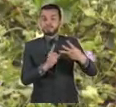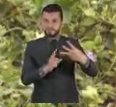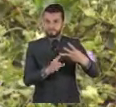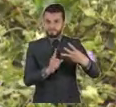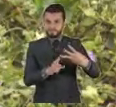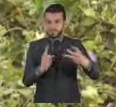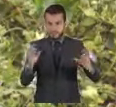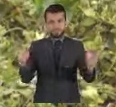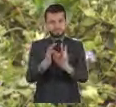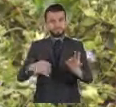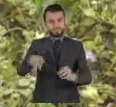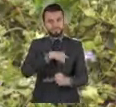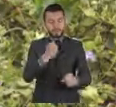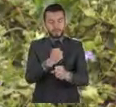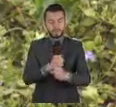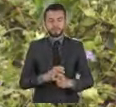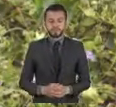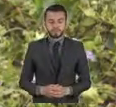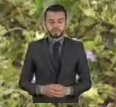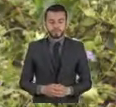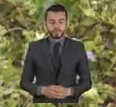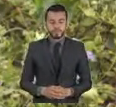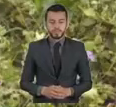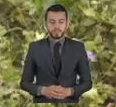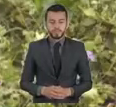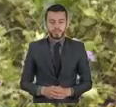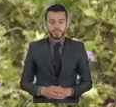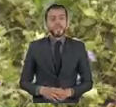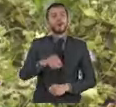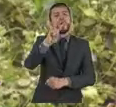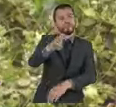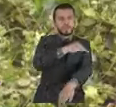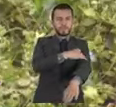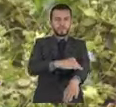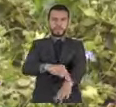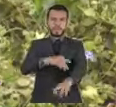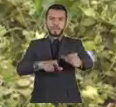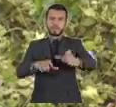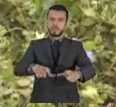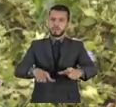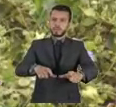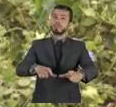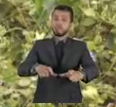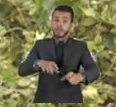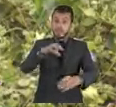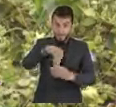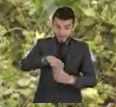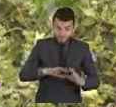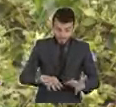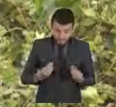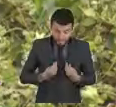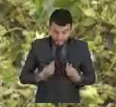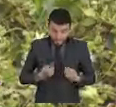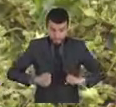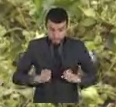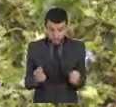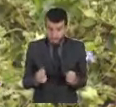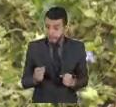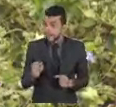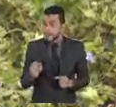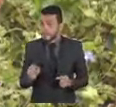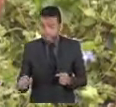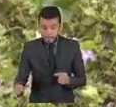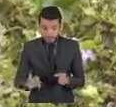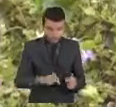En ese mundo más íntimo que compartimos 8 millones de personas, ¿cierto? A escala de